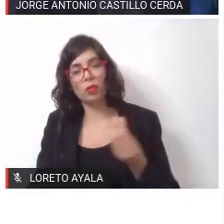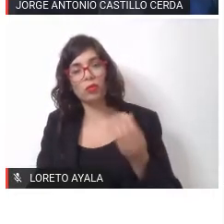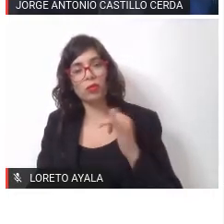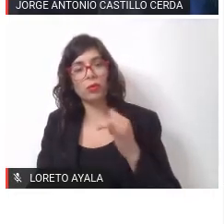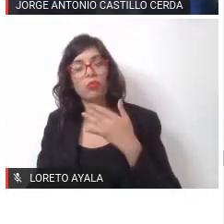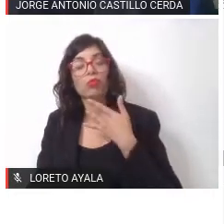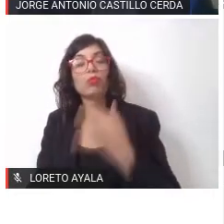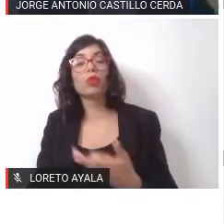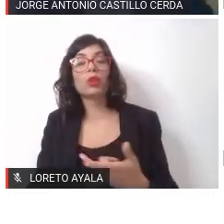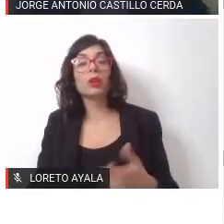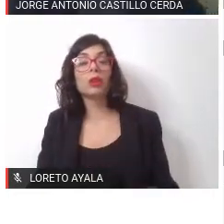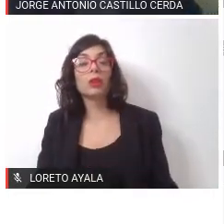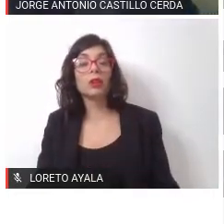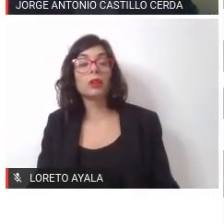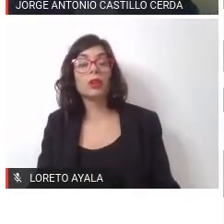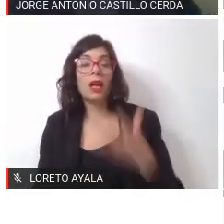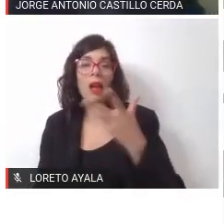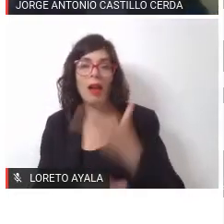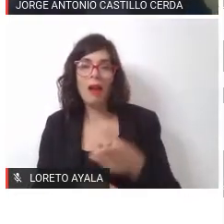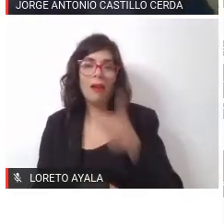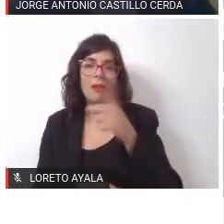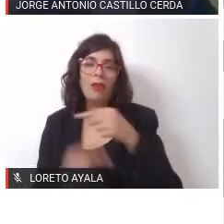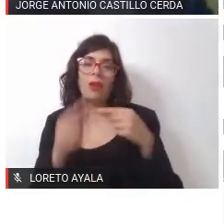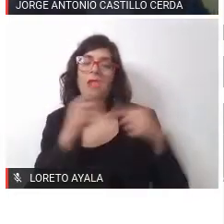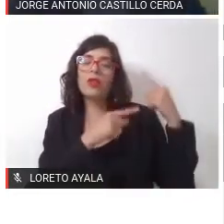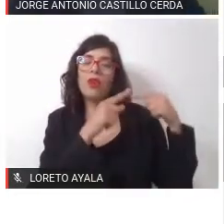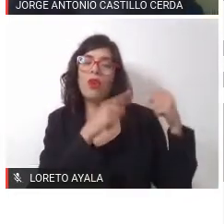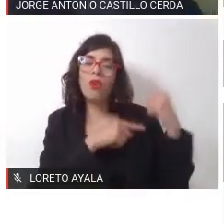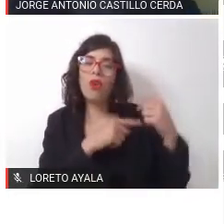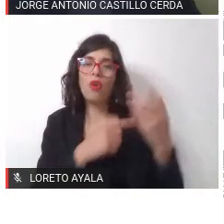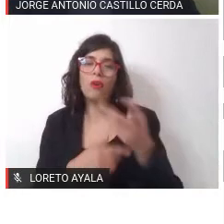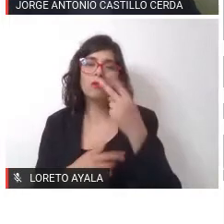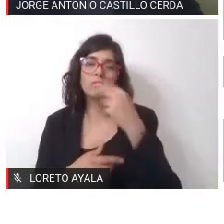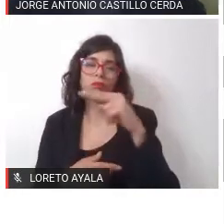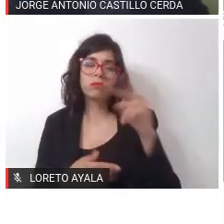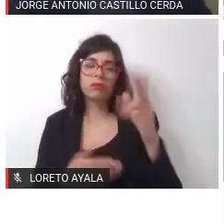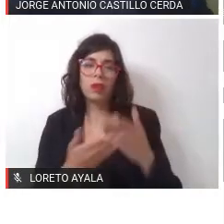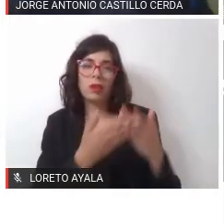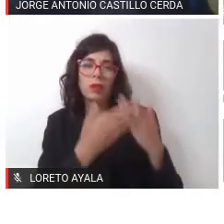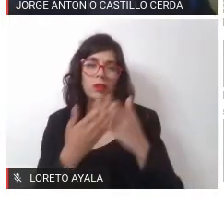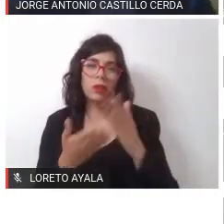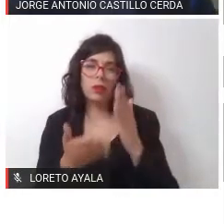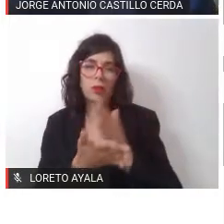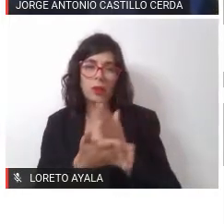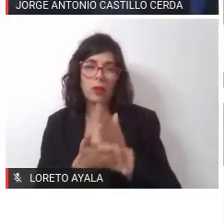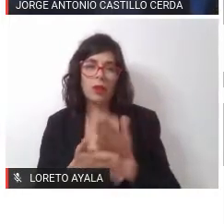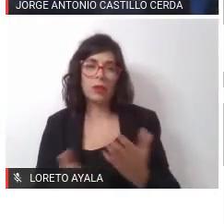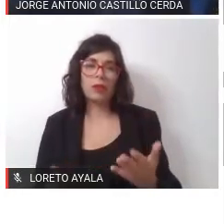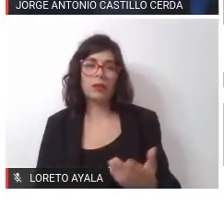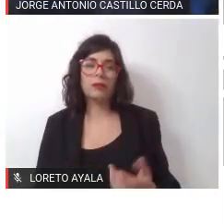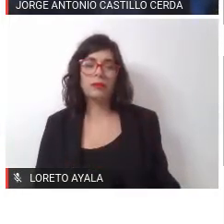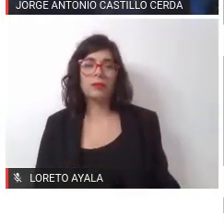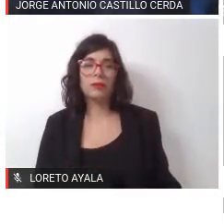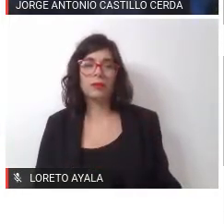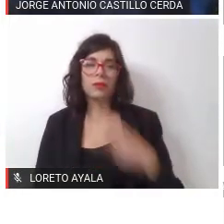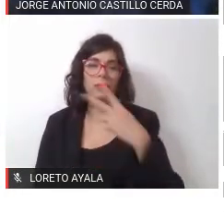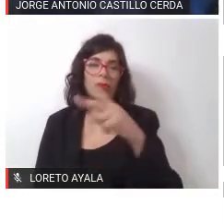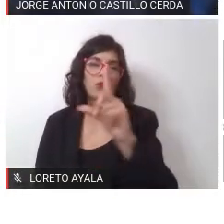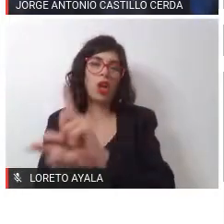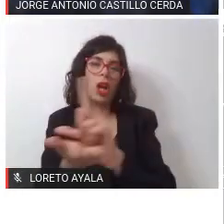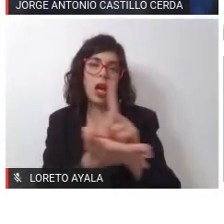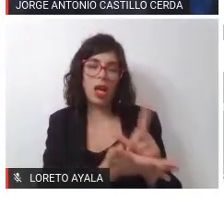porque hay historias detrás de esos establecimientos educacionales y de esas localidades,